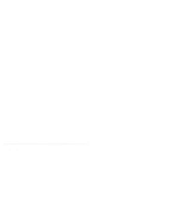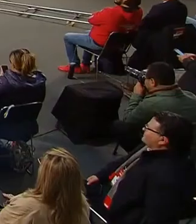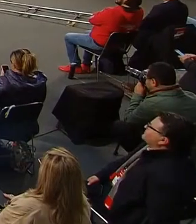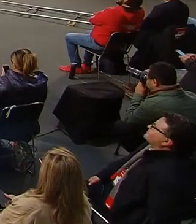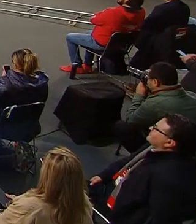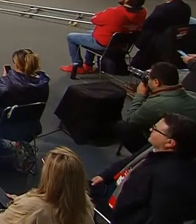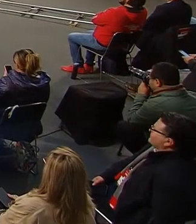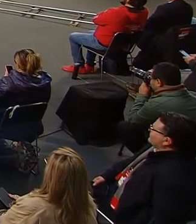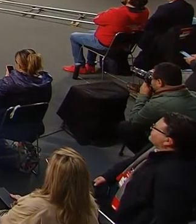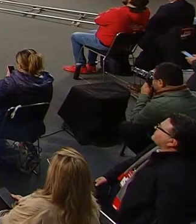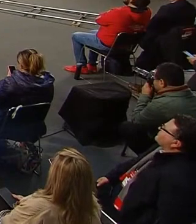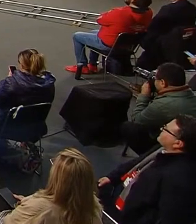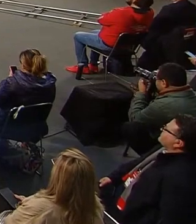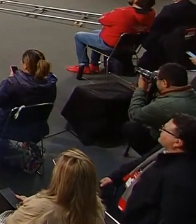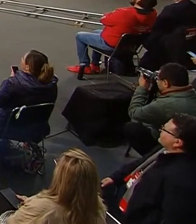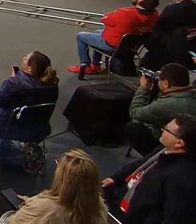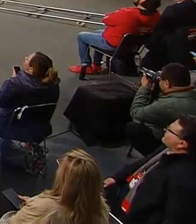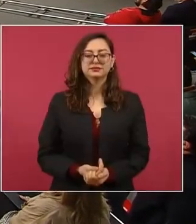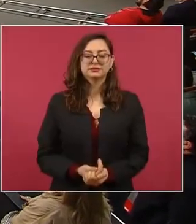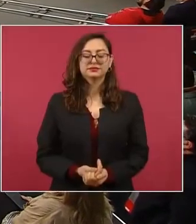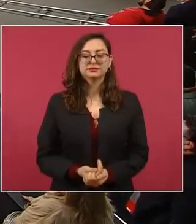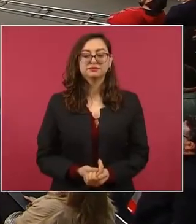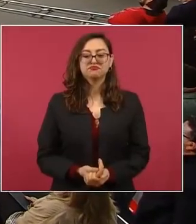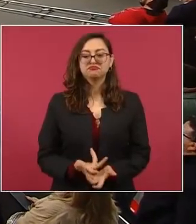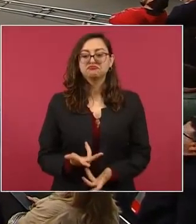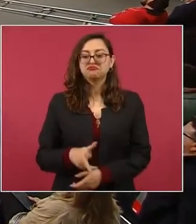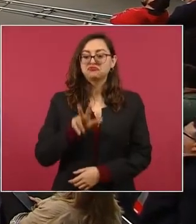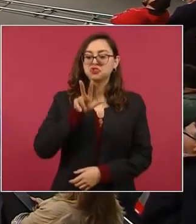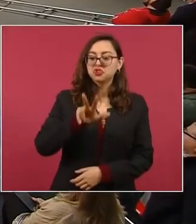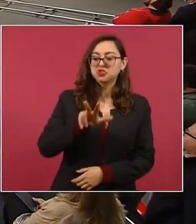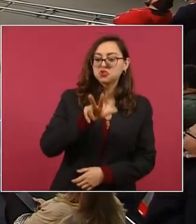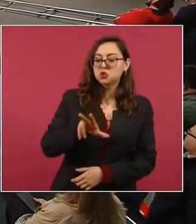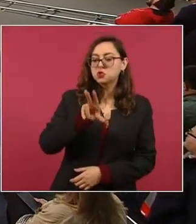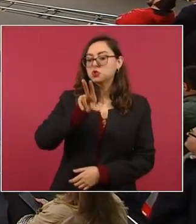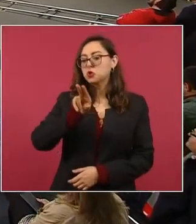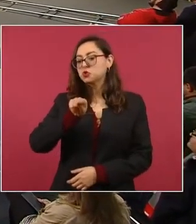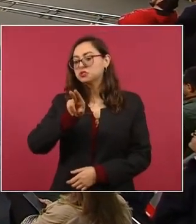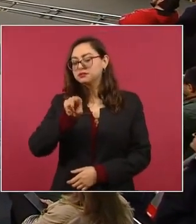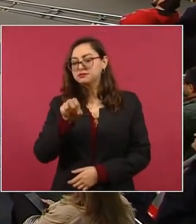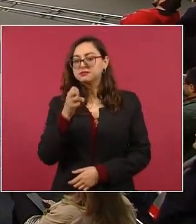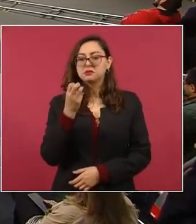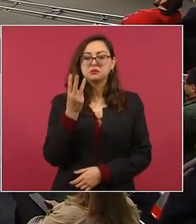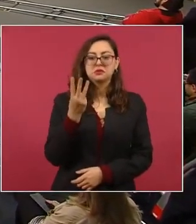18.78, ahorita está aumentando 18.83, pero no llega.